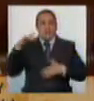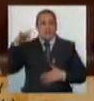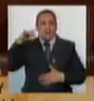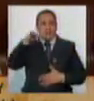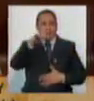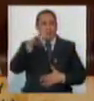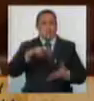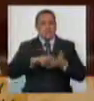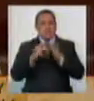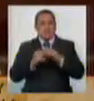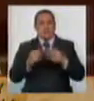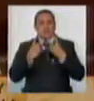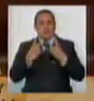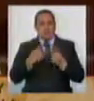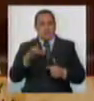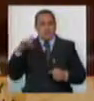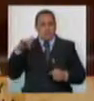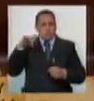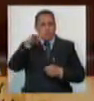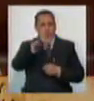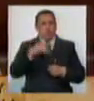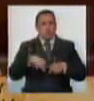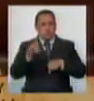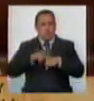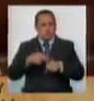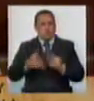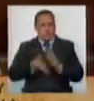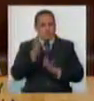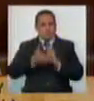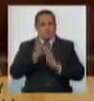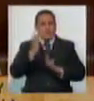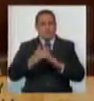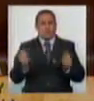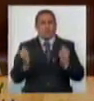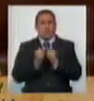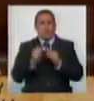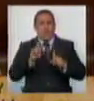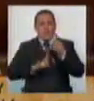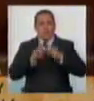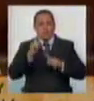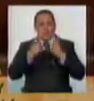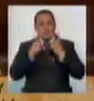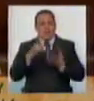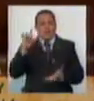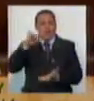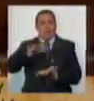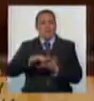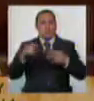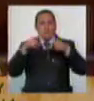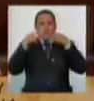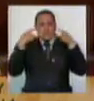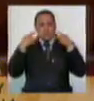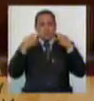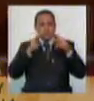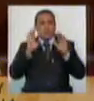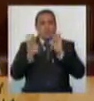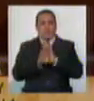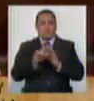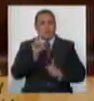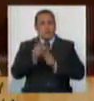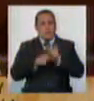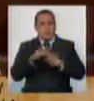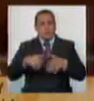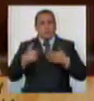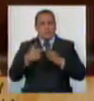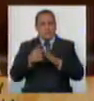significa que existirán vuelos comerciales regulares, a través de los cuales desde el aeropuerto de Iquitos, por ejemplo, la población